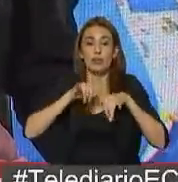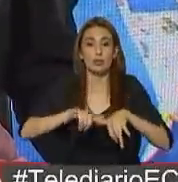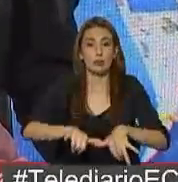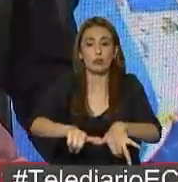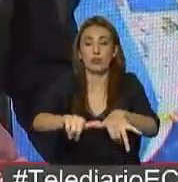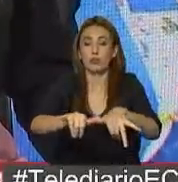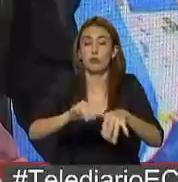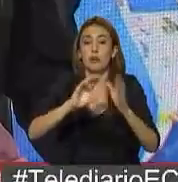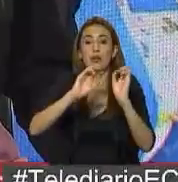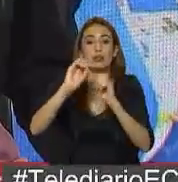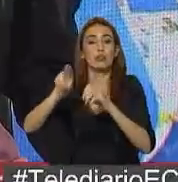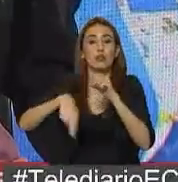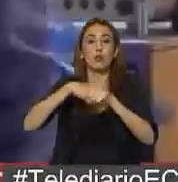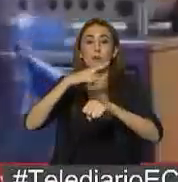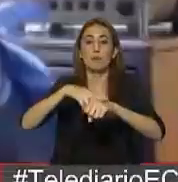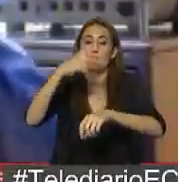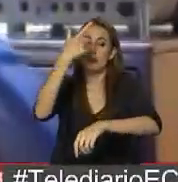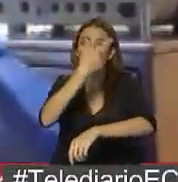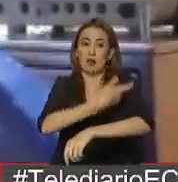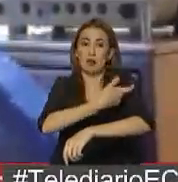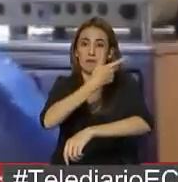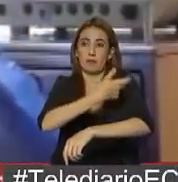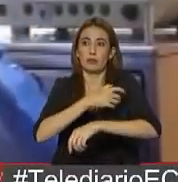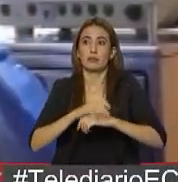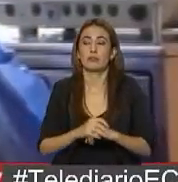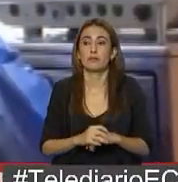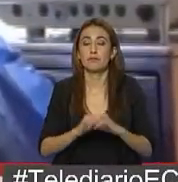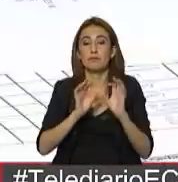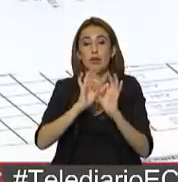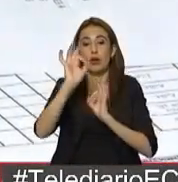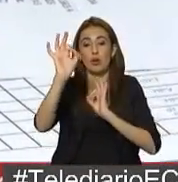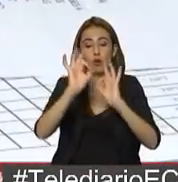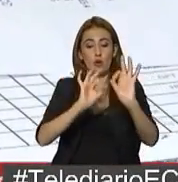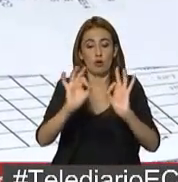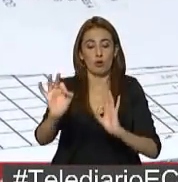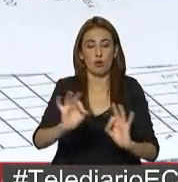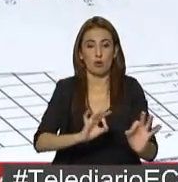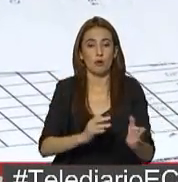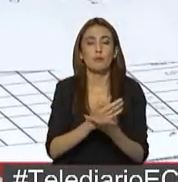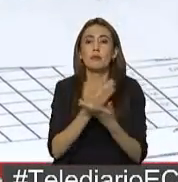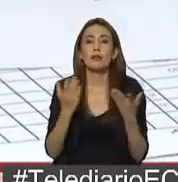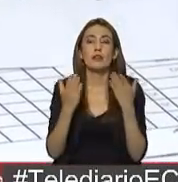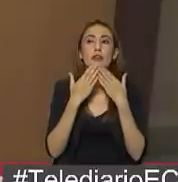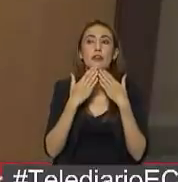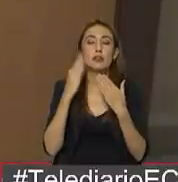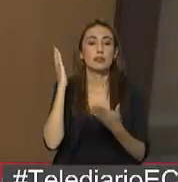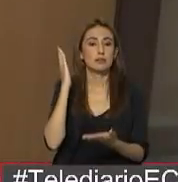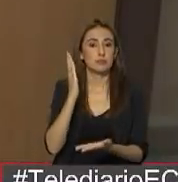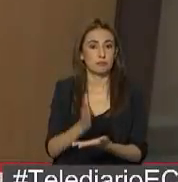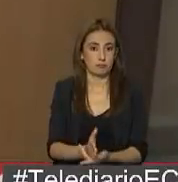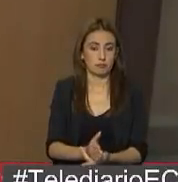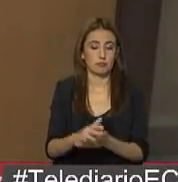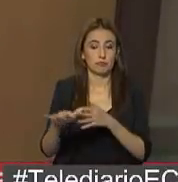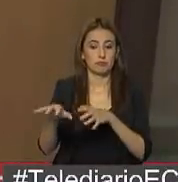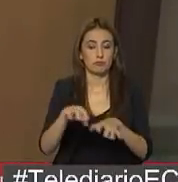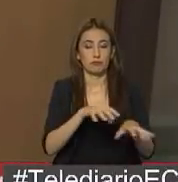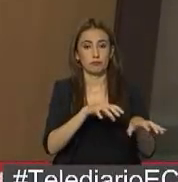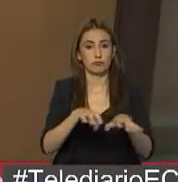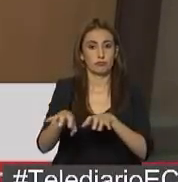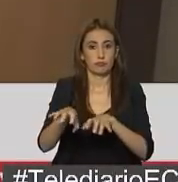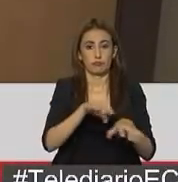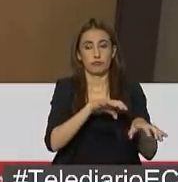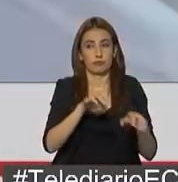más en el siguiente reportaje. Con la pandemia de la COVID-19 existe el riesgo de la interrupción de las actividades rutinarias